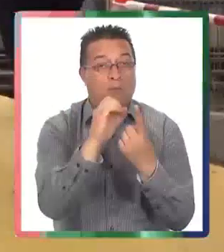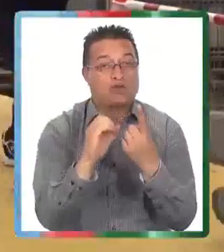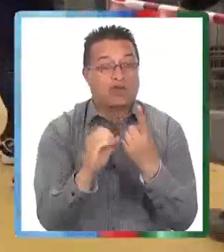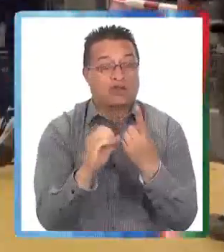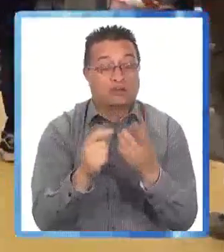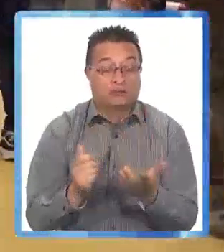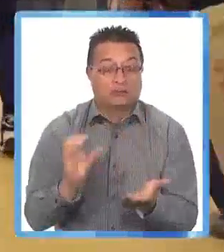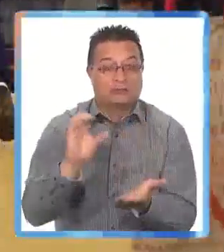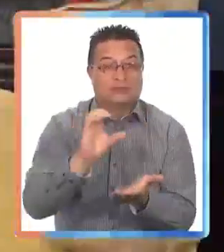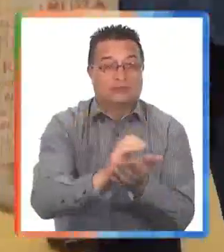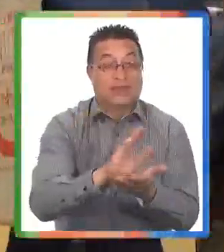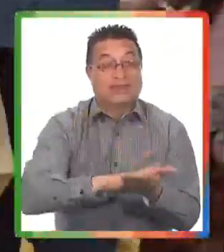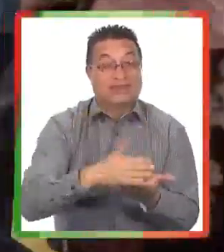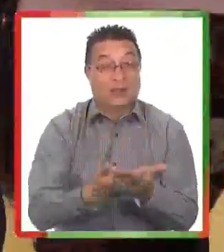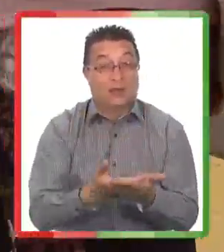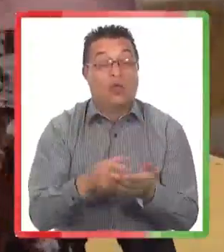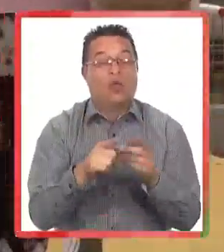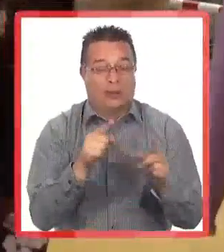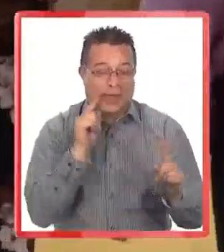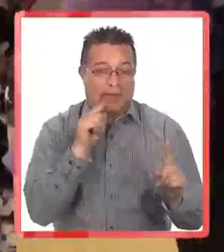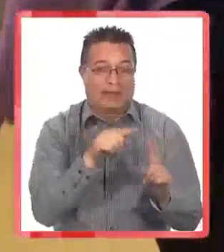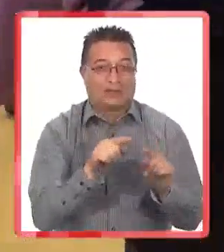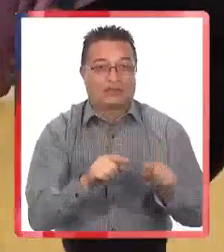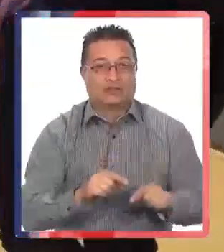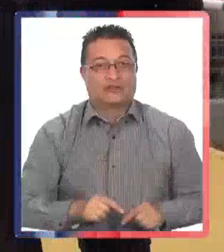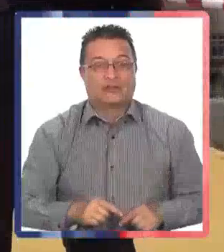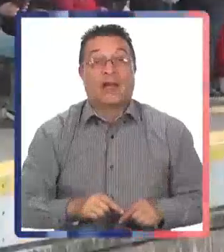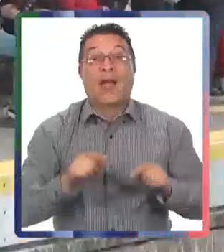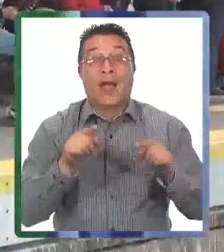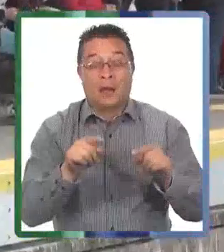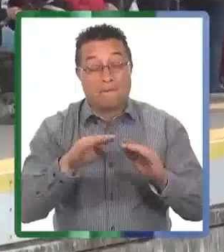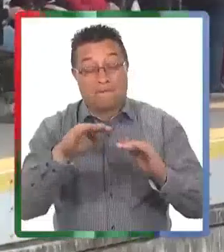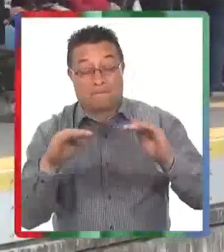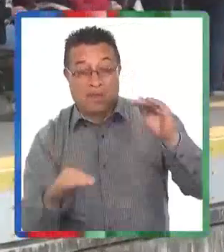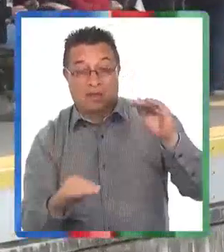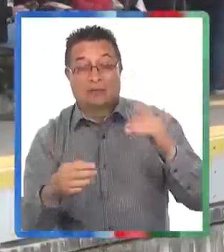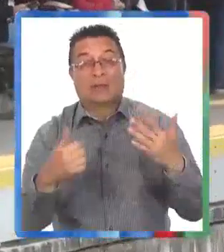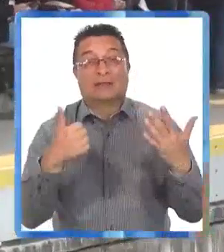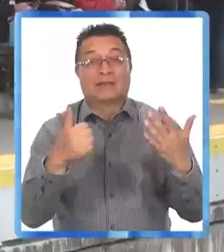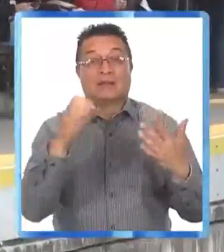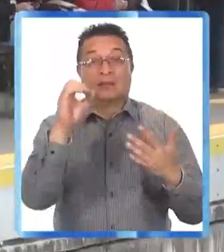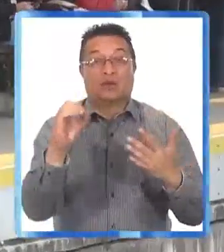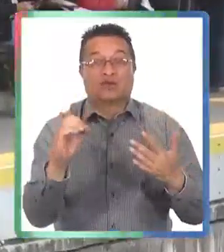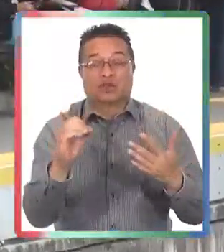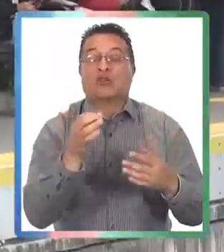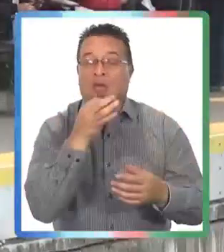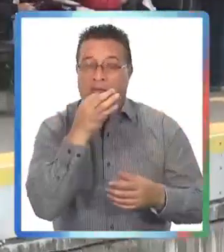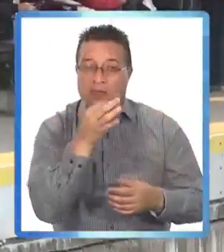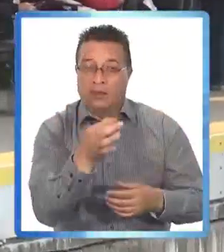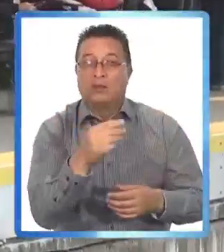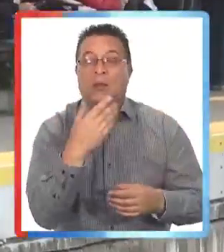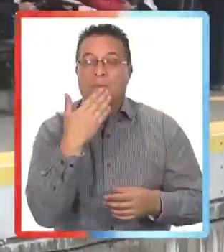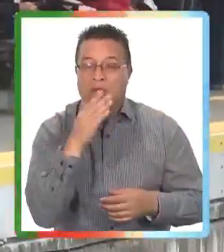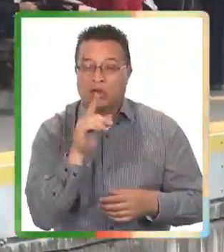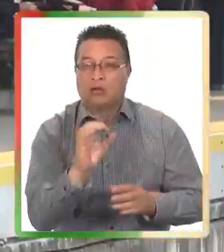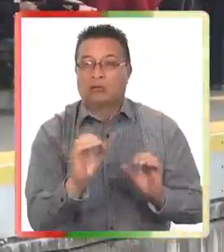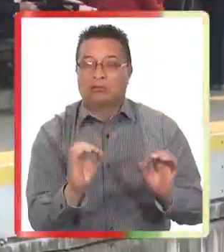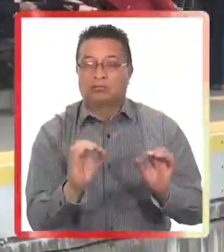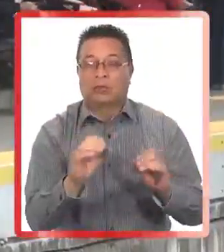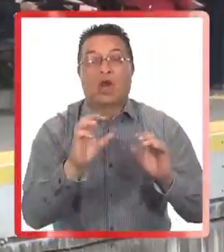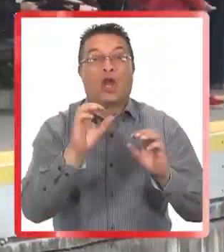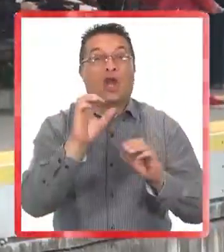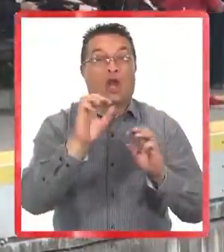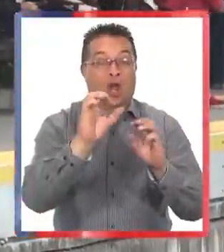2,1% del presupuesto total en salud destinado a ello, muy por debajo del 6% recomendado por la